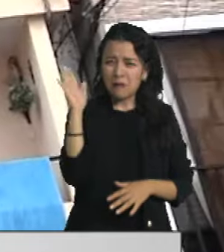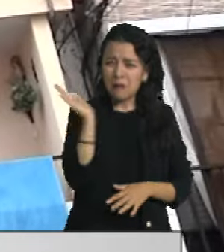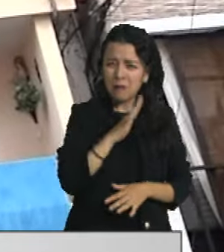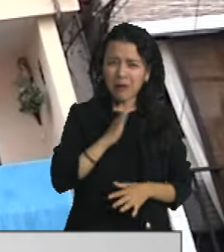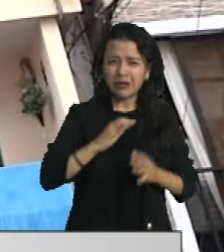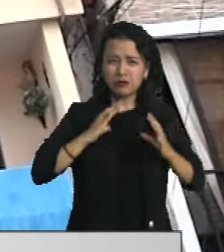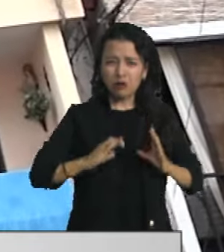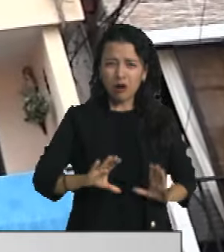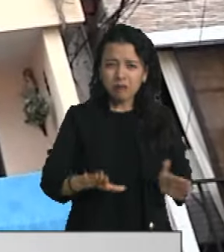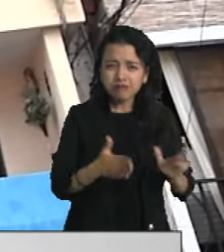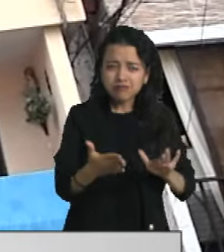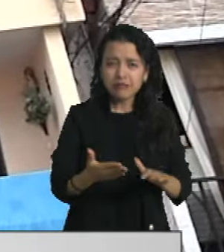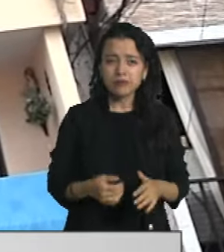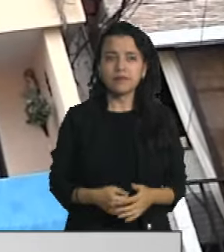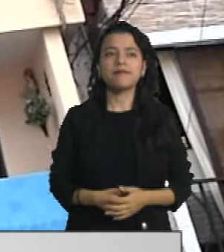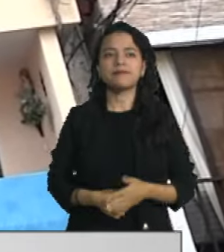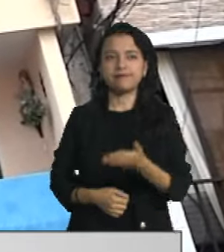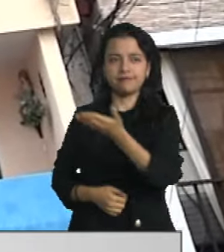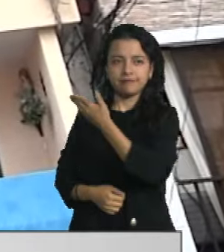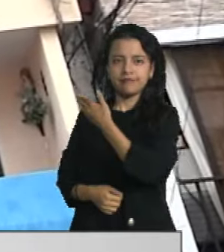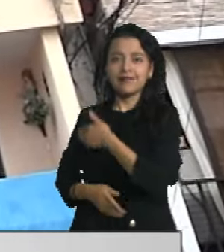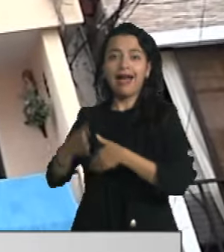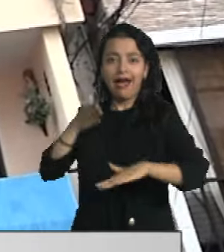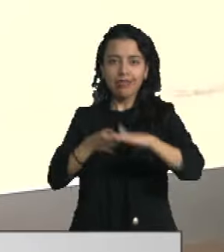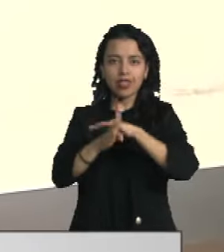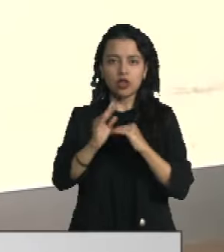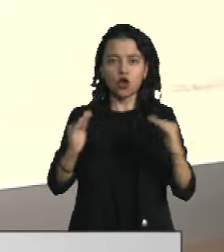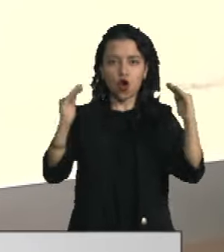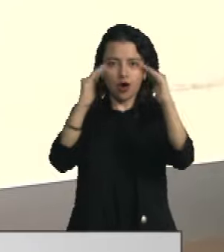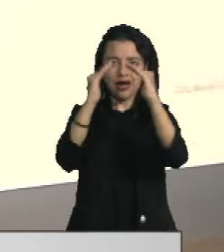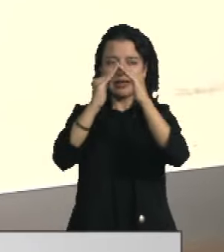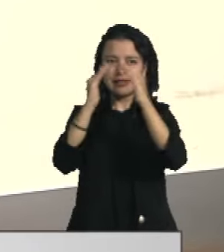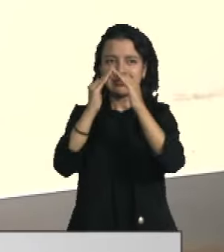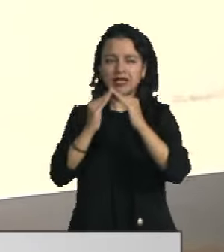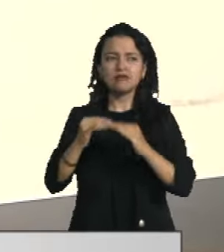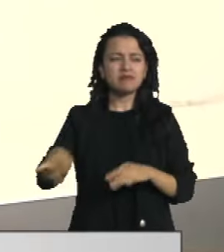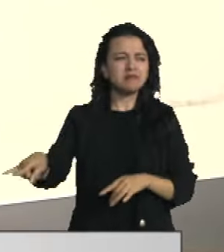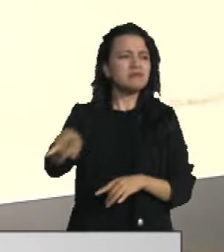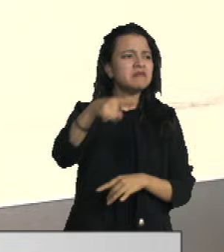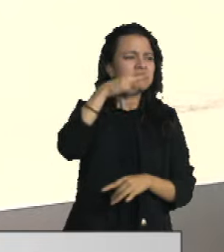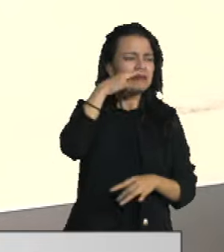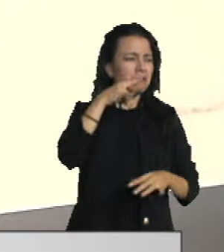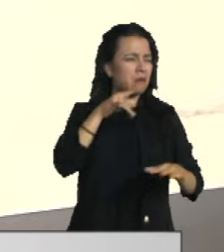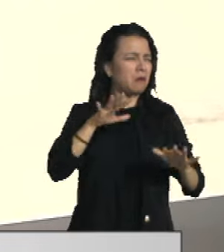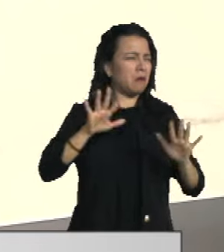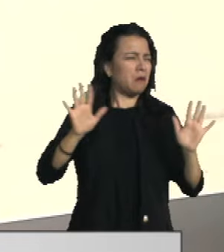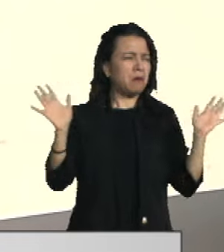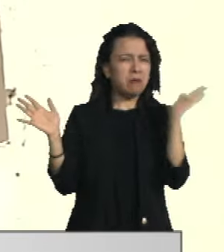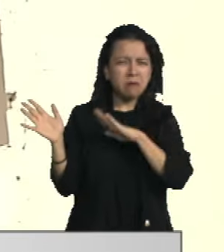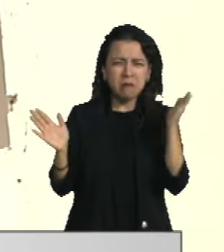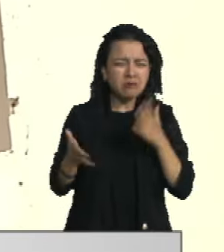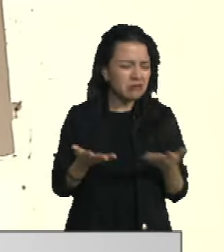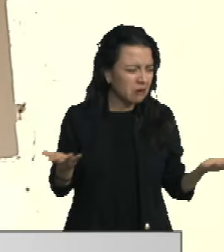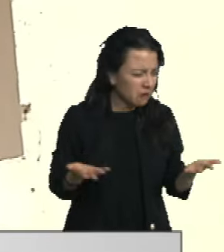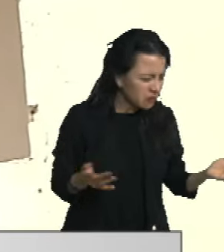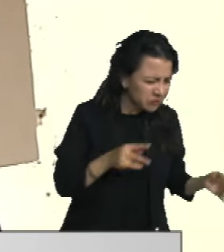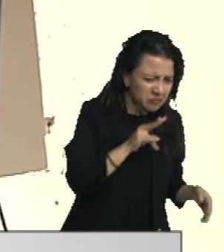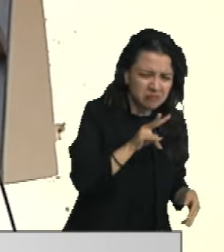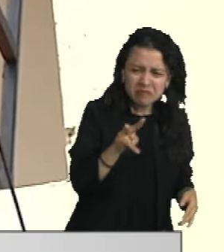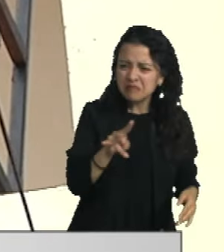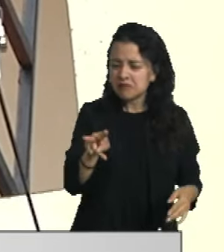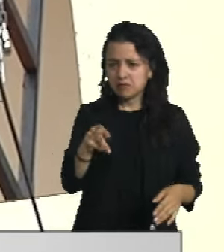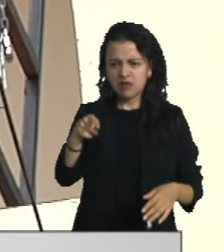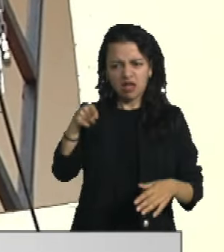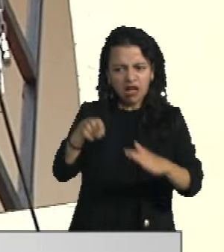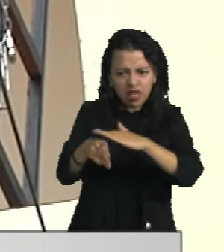En esta vivienda ubicada en el barrio Belén La Gloria de Medellín, un intenso olor generó sospecha entre los vecinos de los apartamentos aledaños. Uno